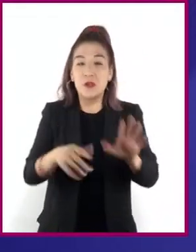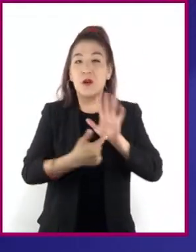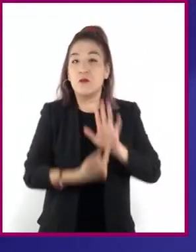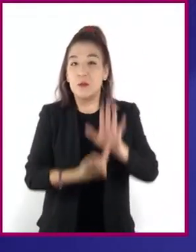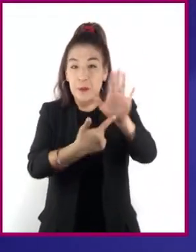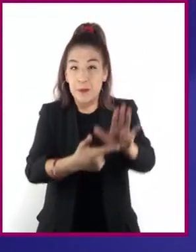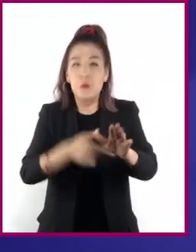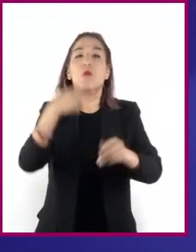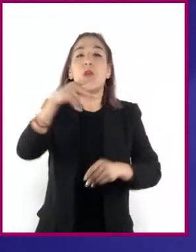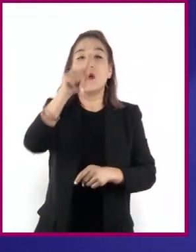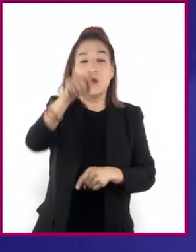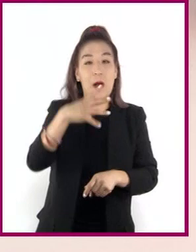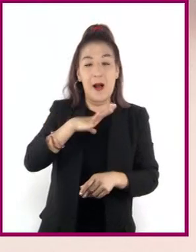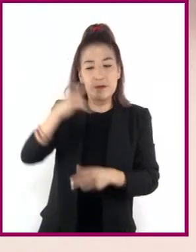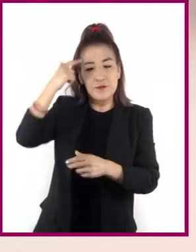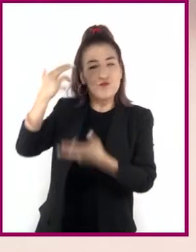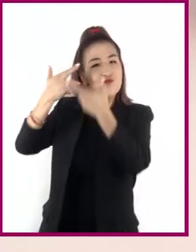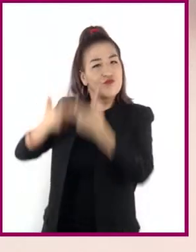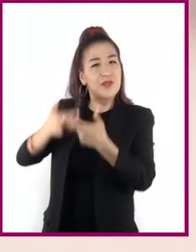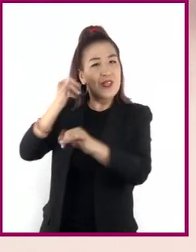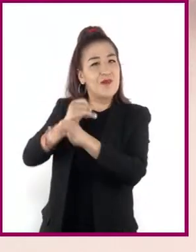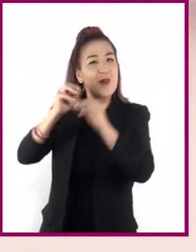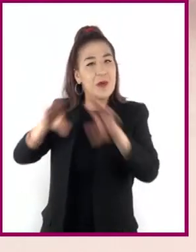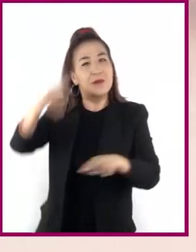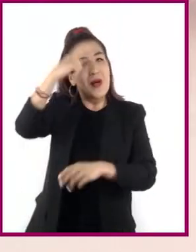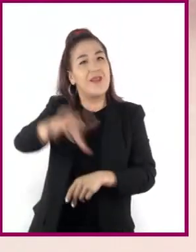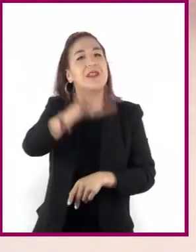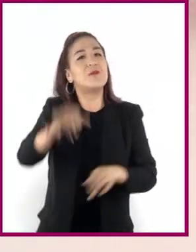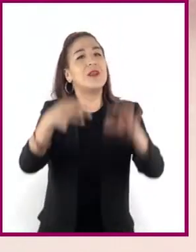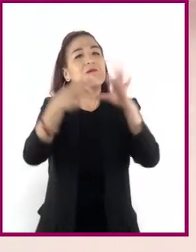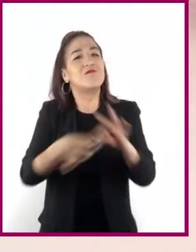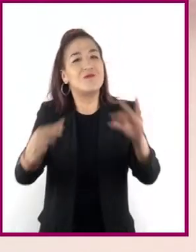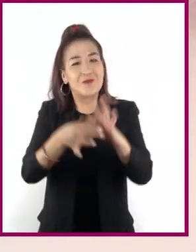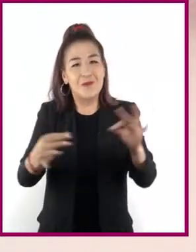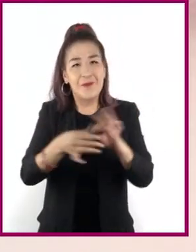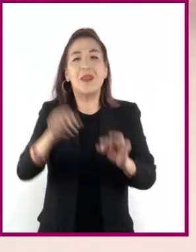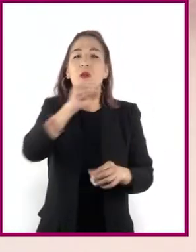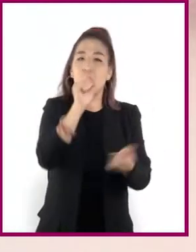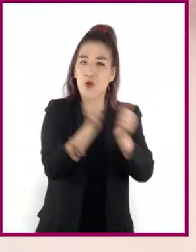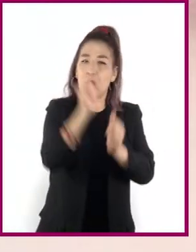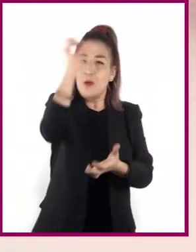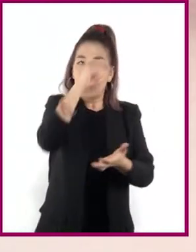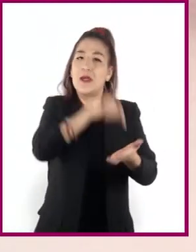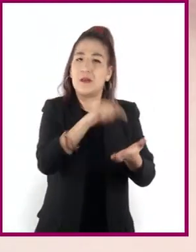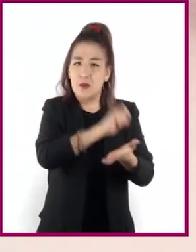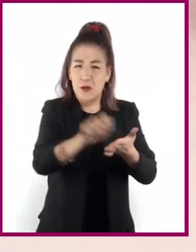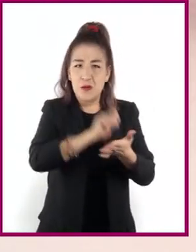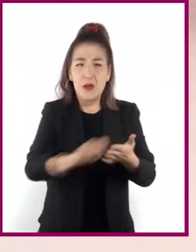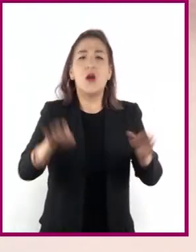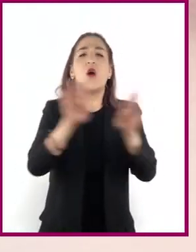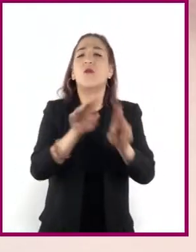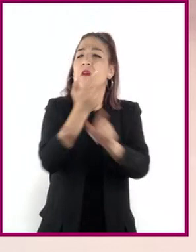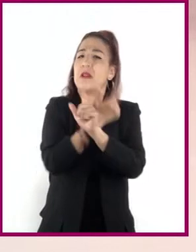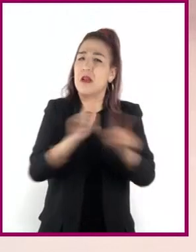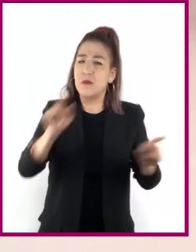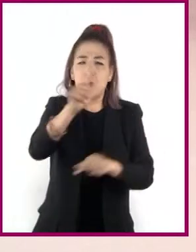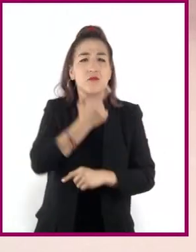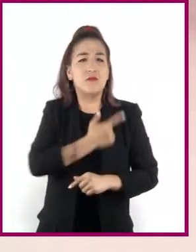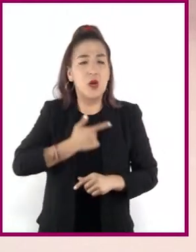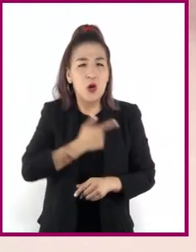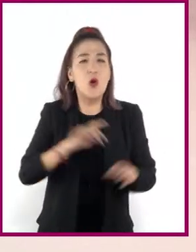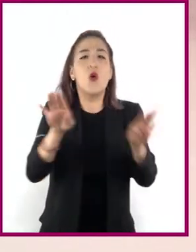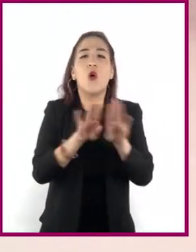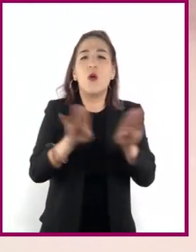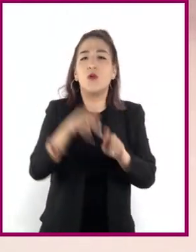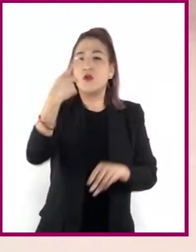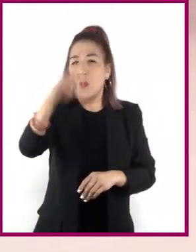sus opiniones al respecto un articulista suele tener total libertad de expresión elige el tema el tono y el